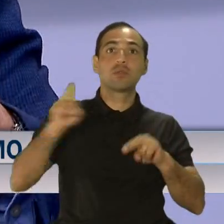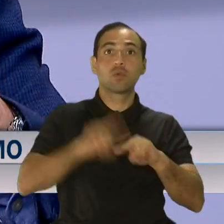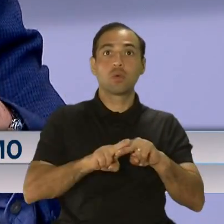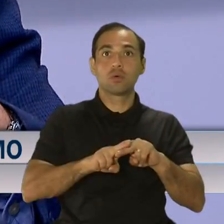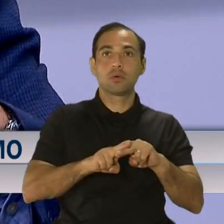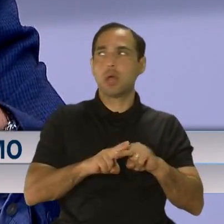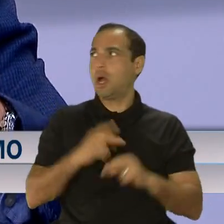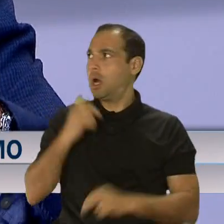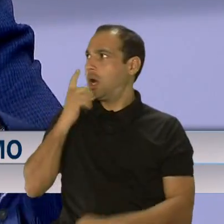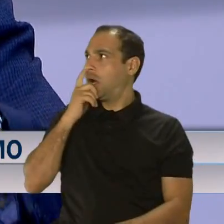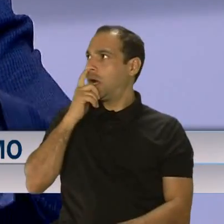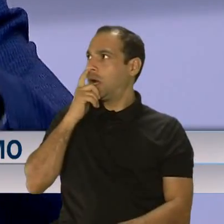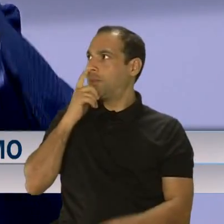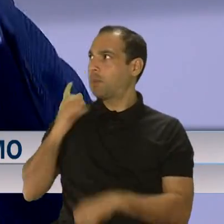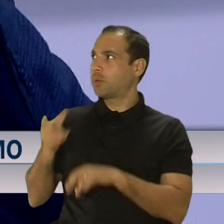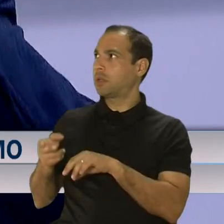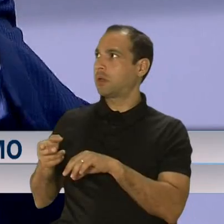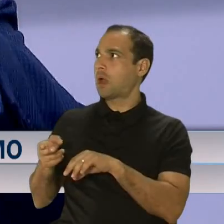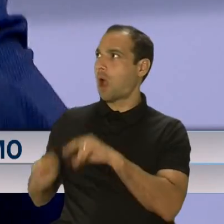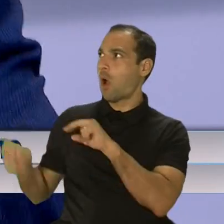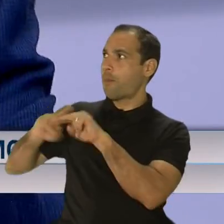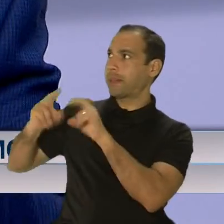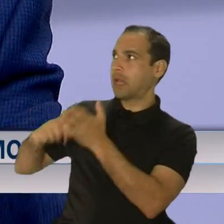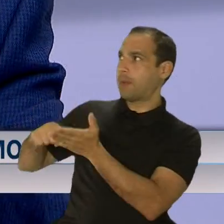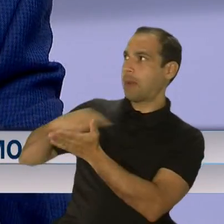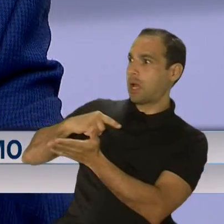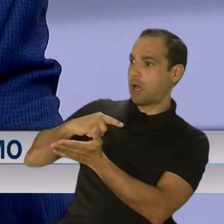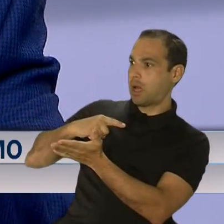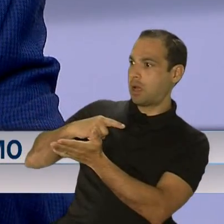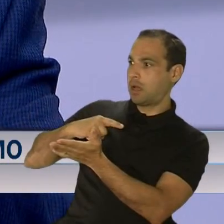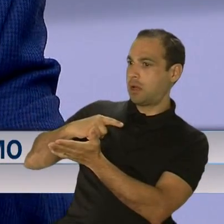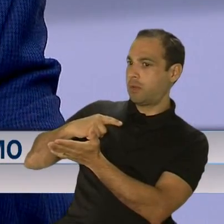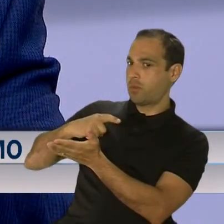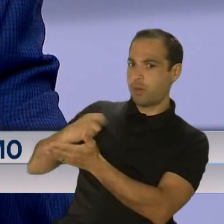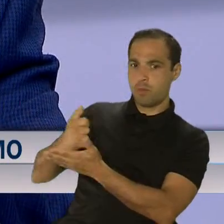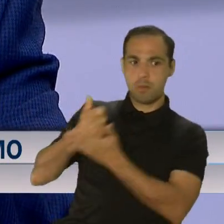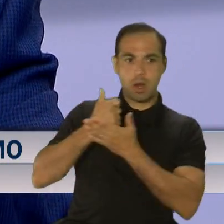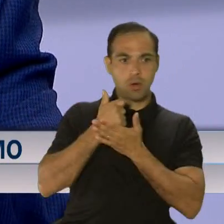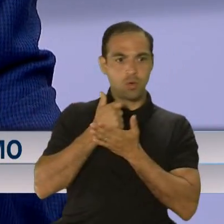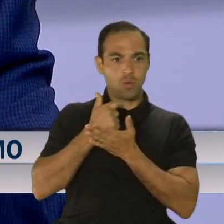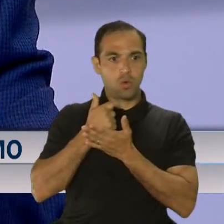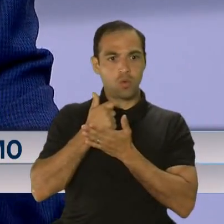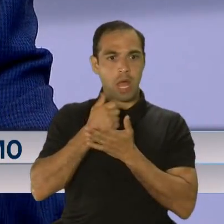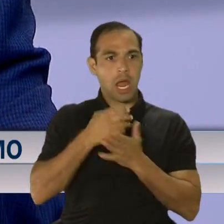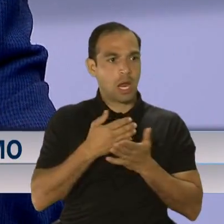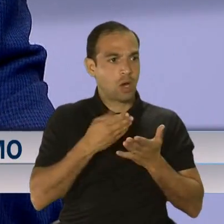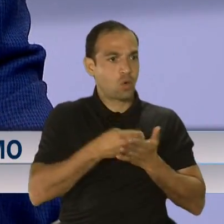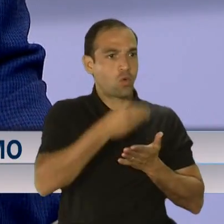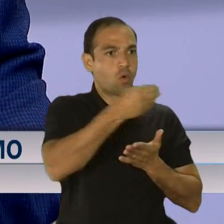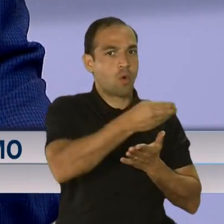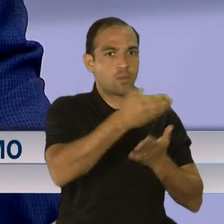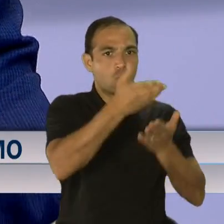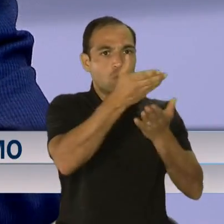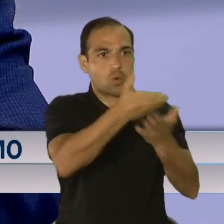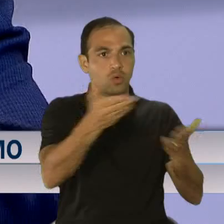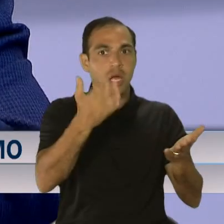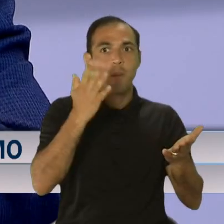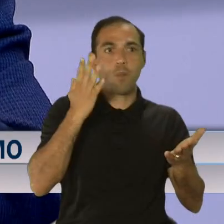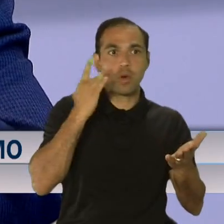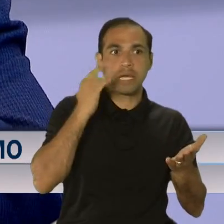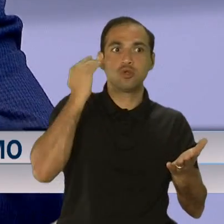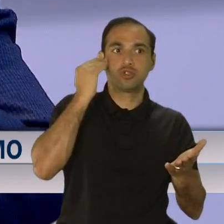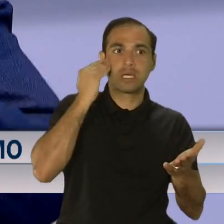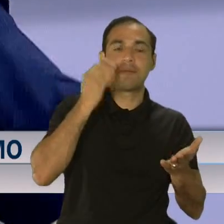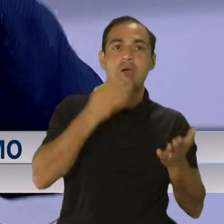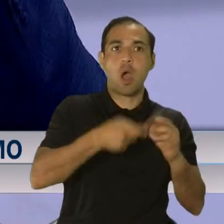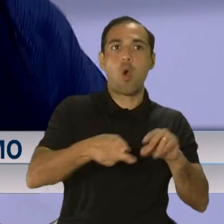aumentar el salario, y a su vez, pues aumento el salario, salgo corriendo a comprar productos porque sé que van a aumentar de precio, al mismo